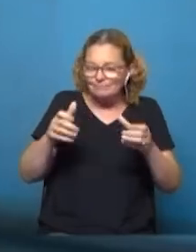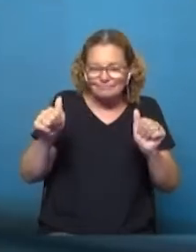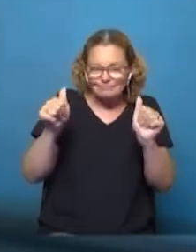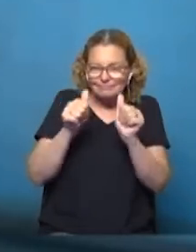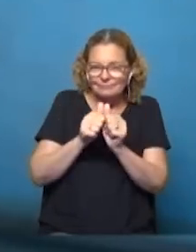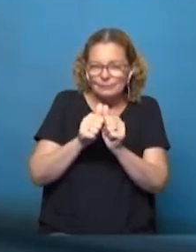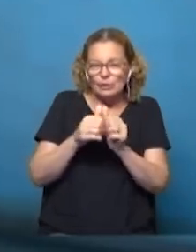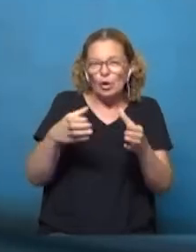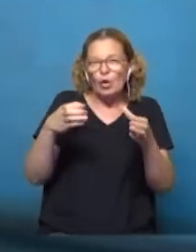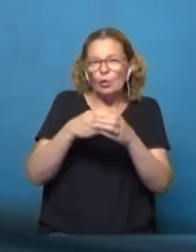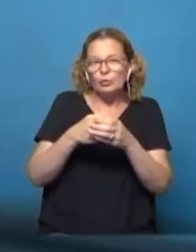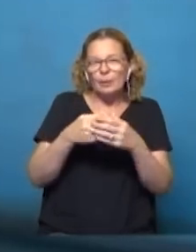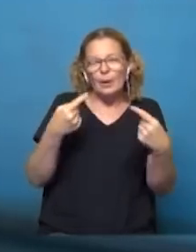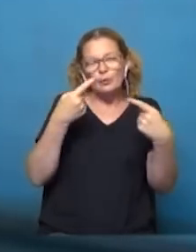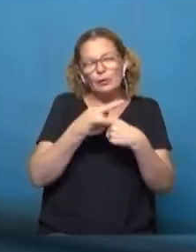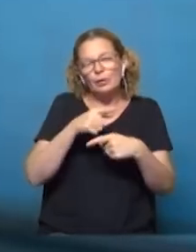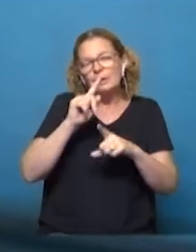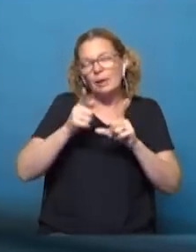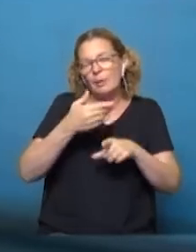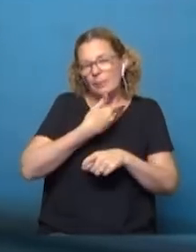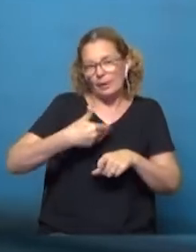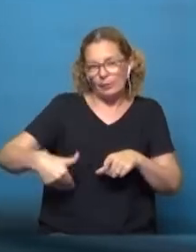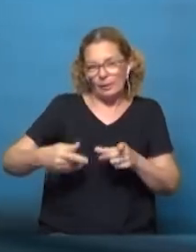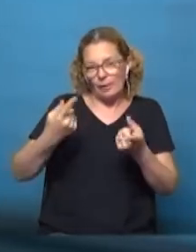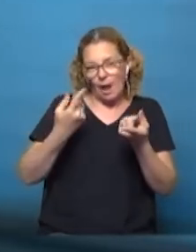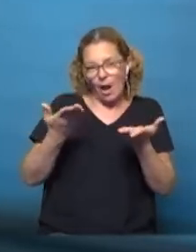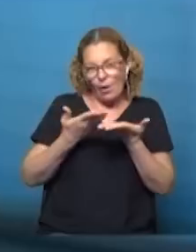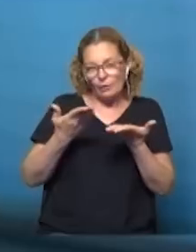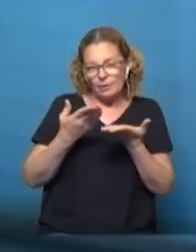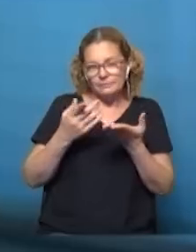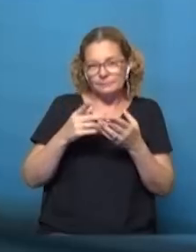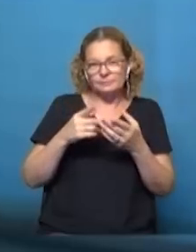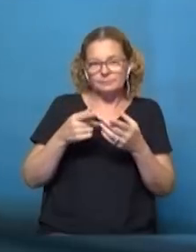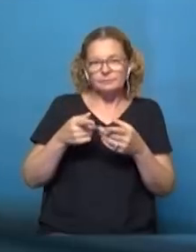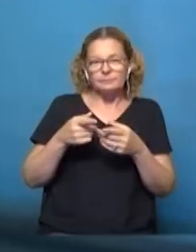conjunto tanto para la oposición como para el gobierno ahora nosotros